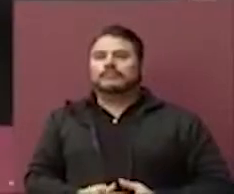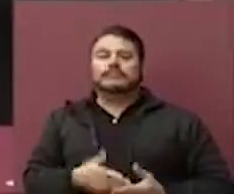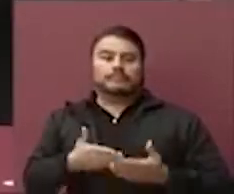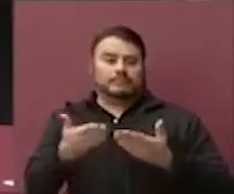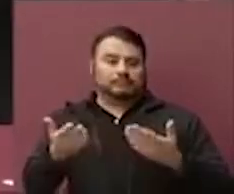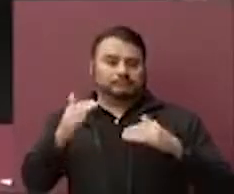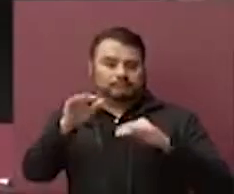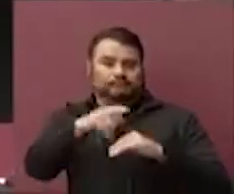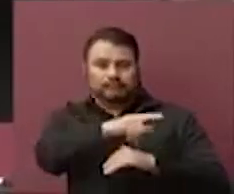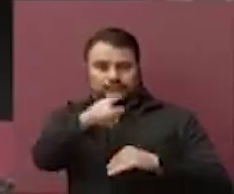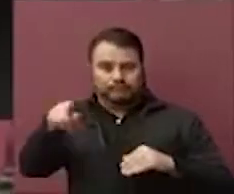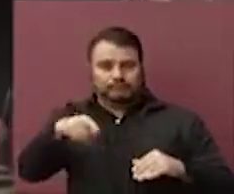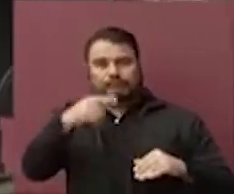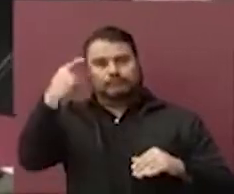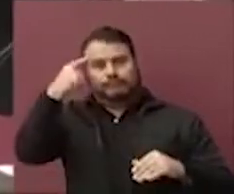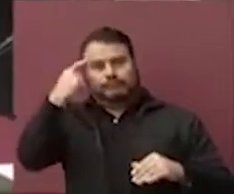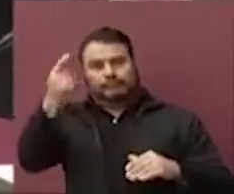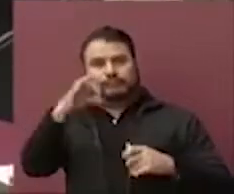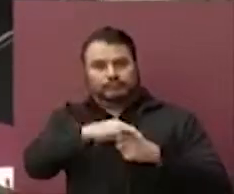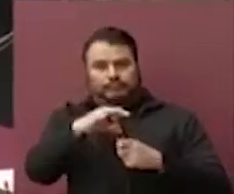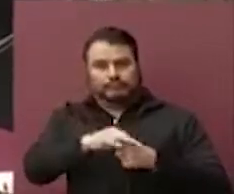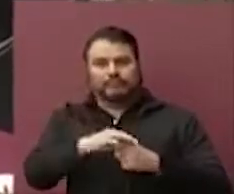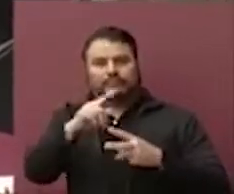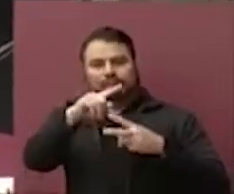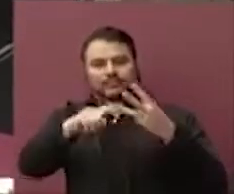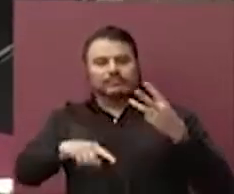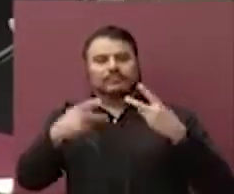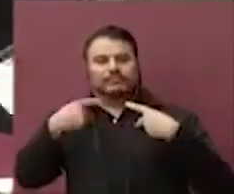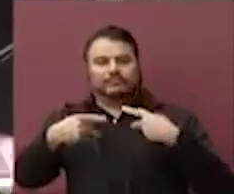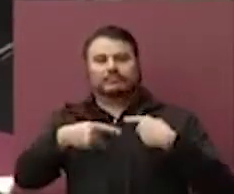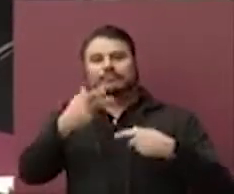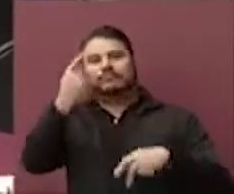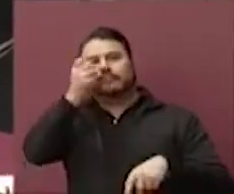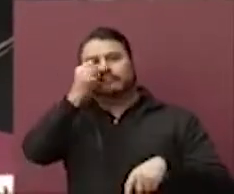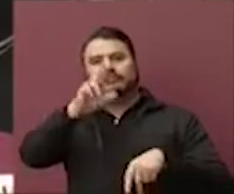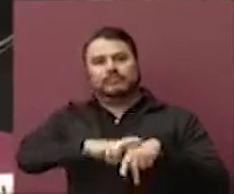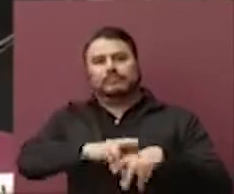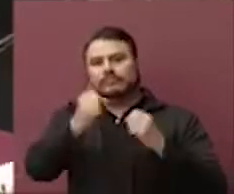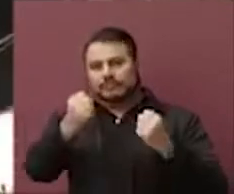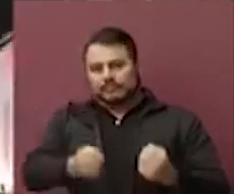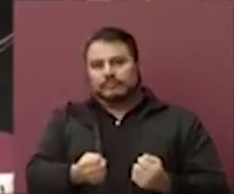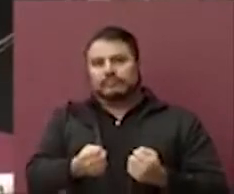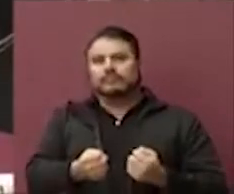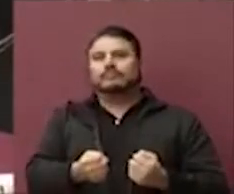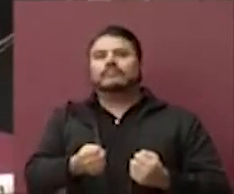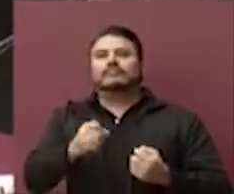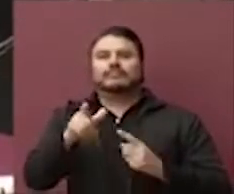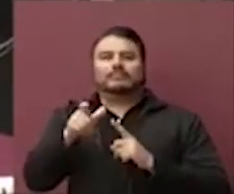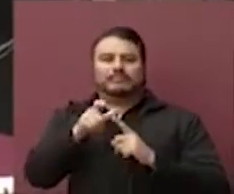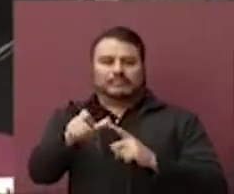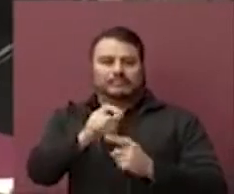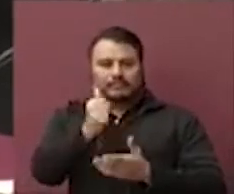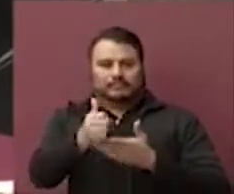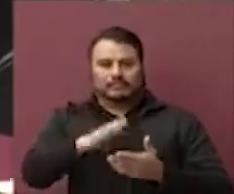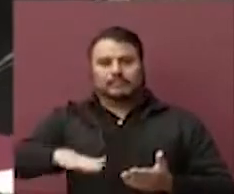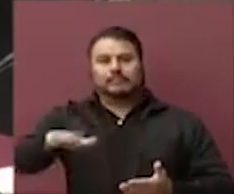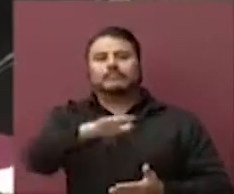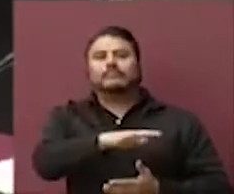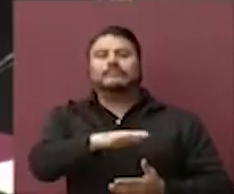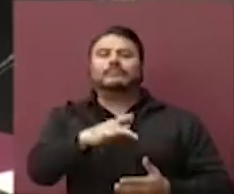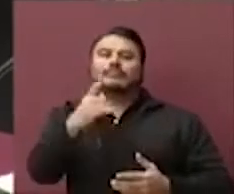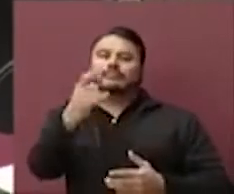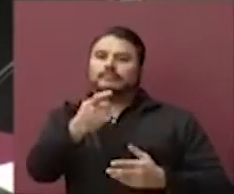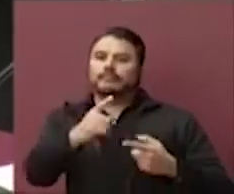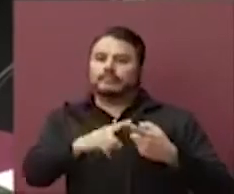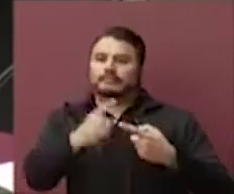Se somete a votación la terna propuesta para el nombramiento del secretario de Seguridad y Protección Ciudadana. En primer